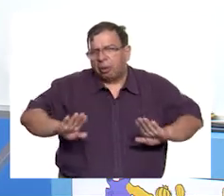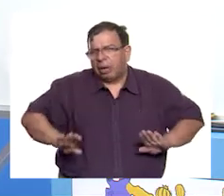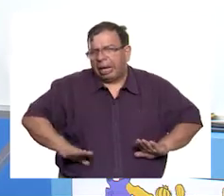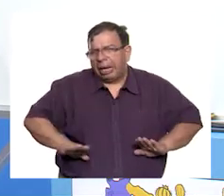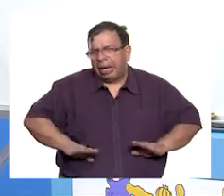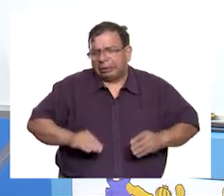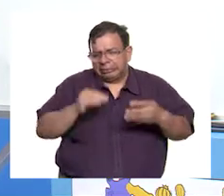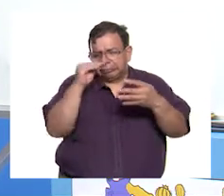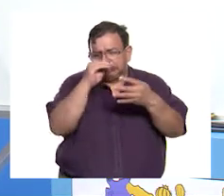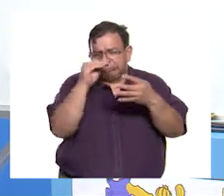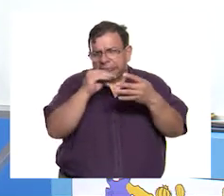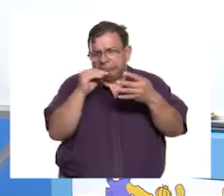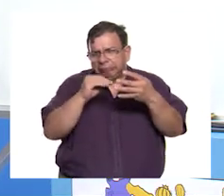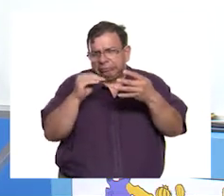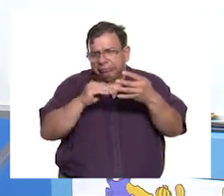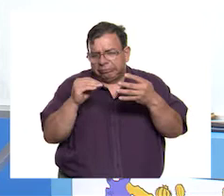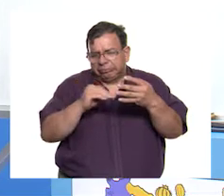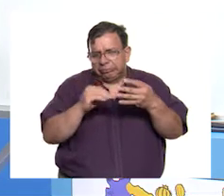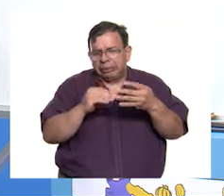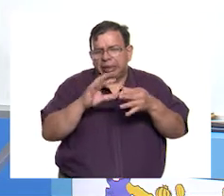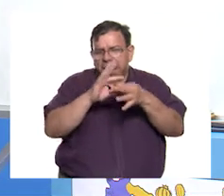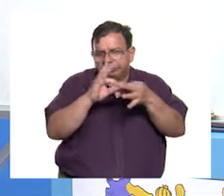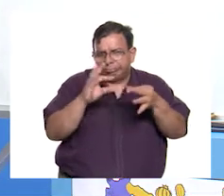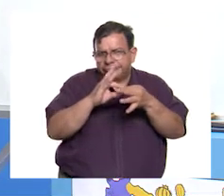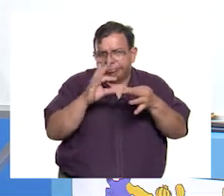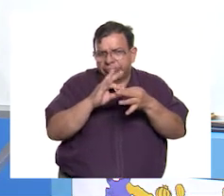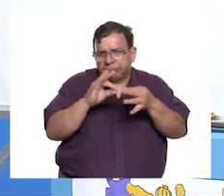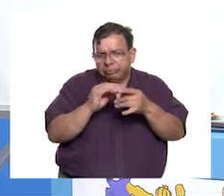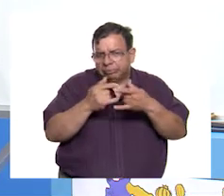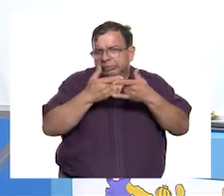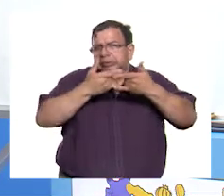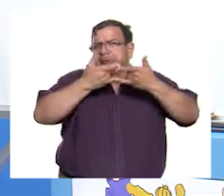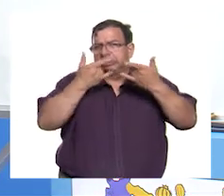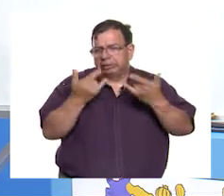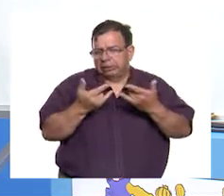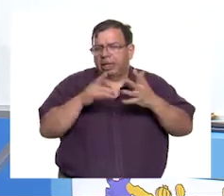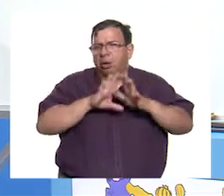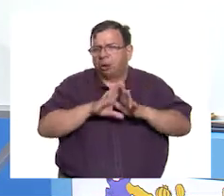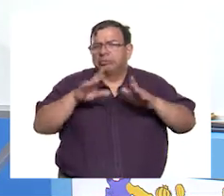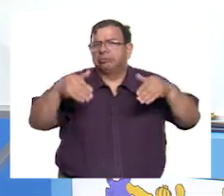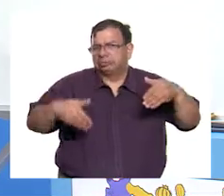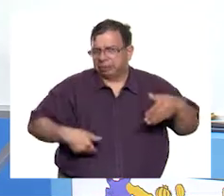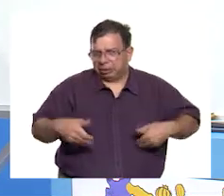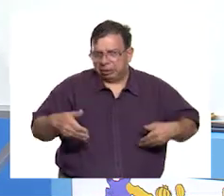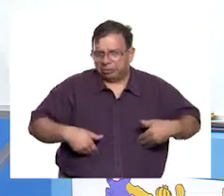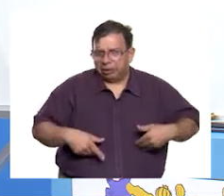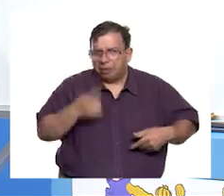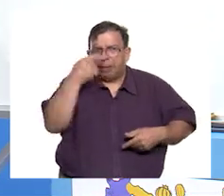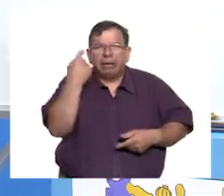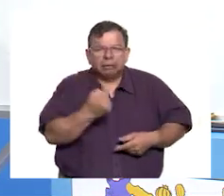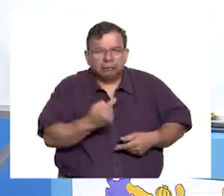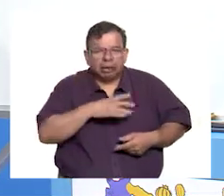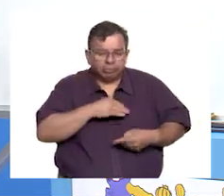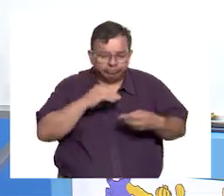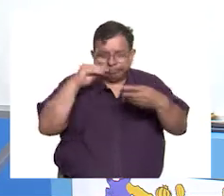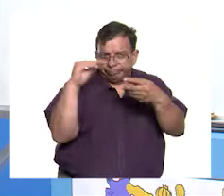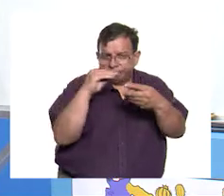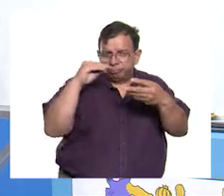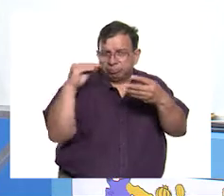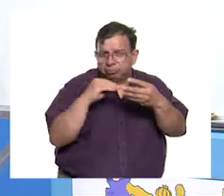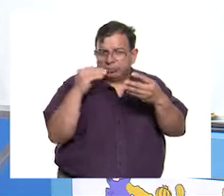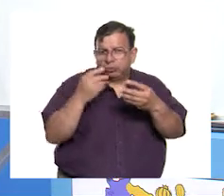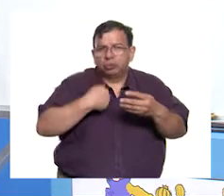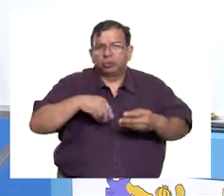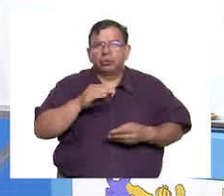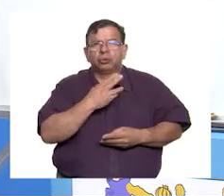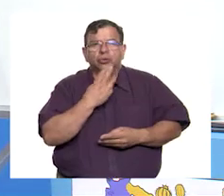de algunos subgéneros narrativos y de los guiones teatrales. La finalidad fue contar con elementos que podamos